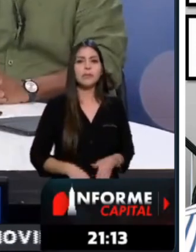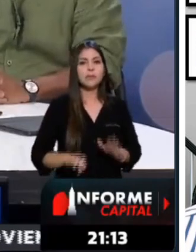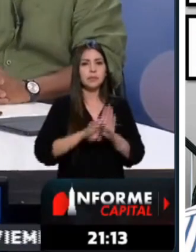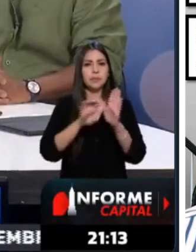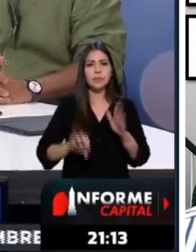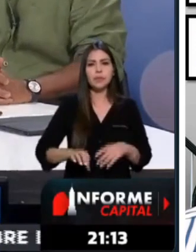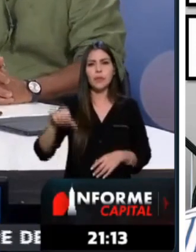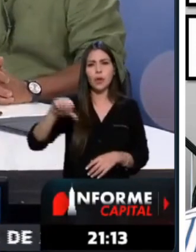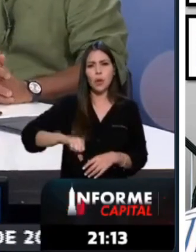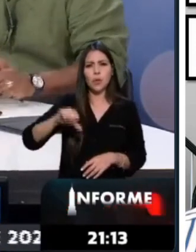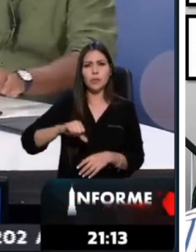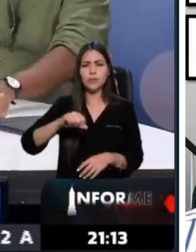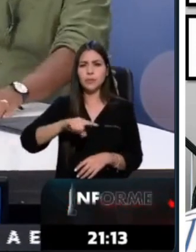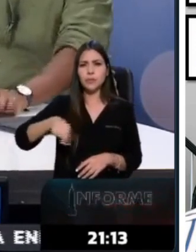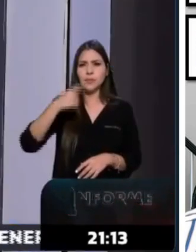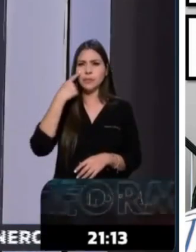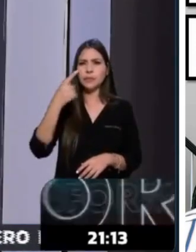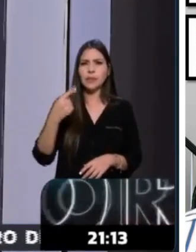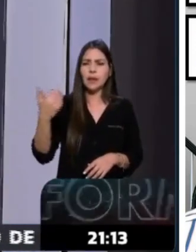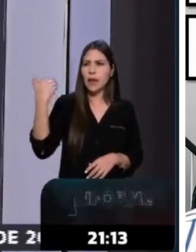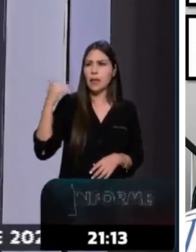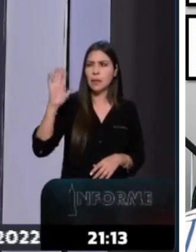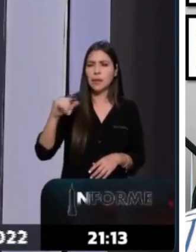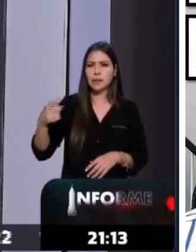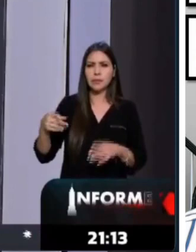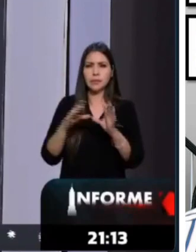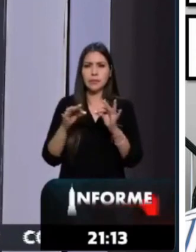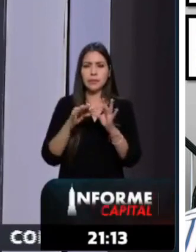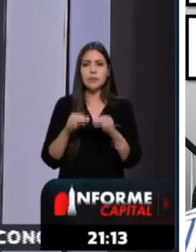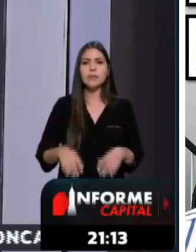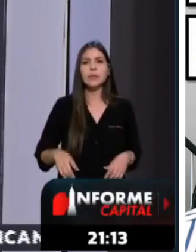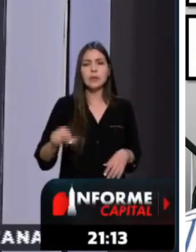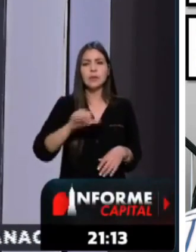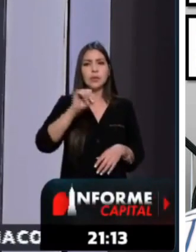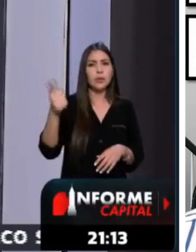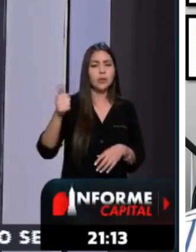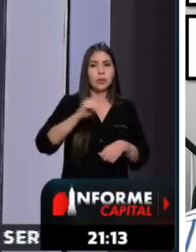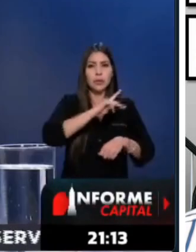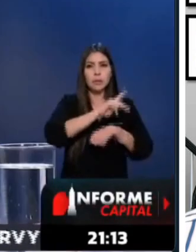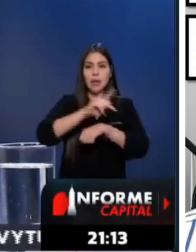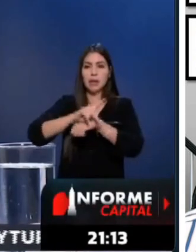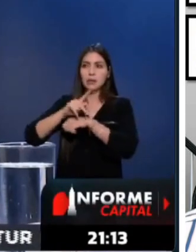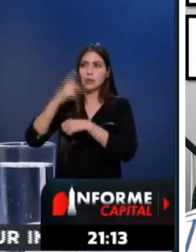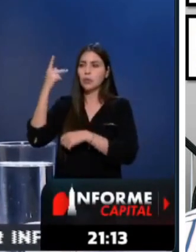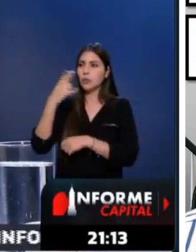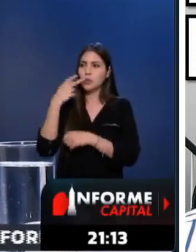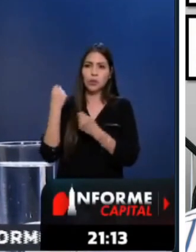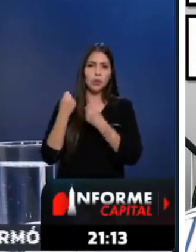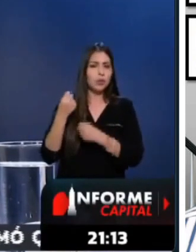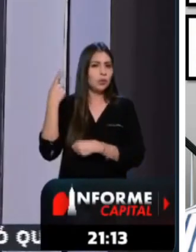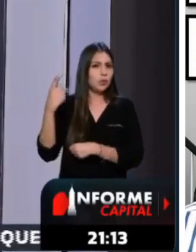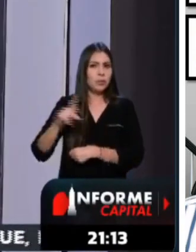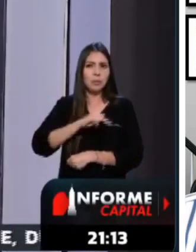Juan, creo que lo comentaron aquí ustedes, los extranjeros son hipernacionalistas. Aquí vimos a un señor,